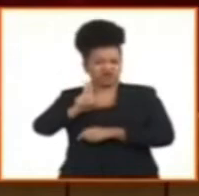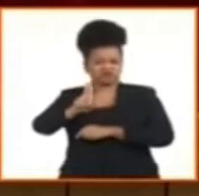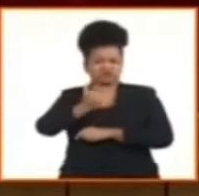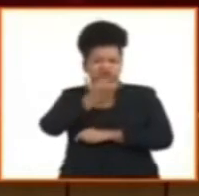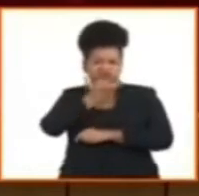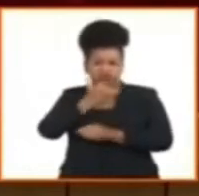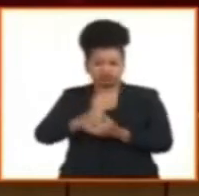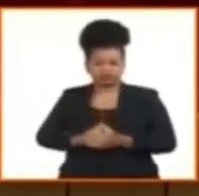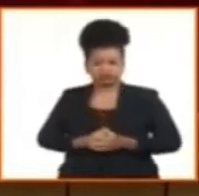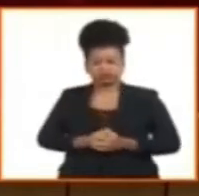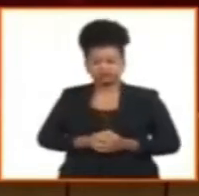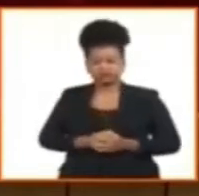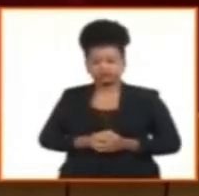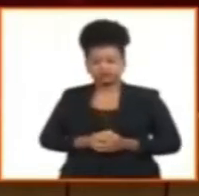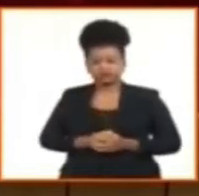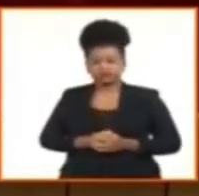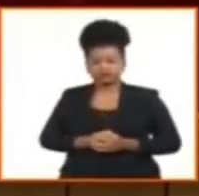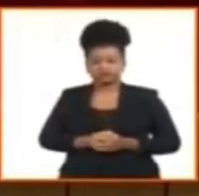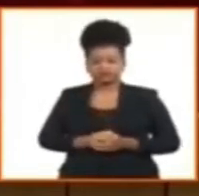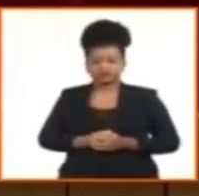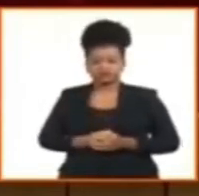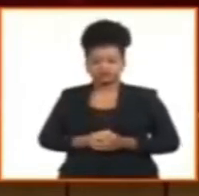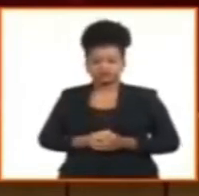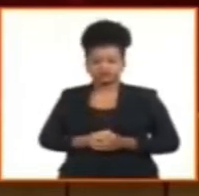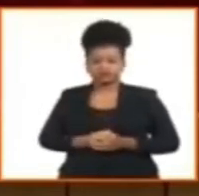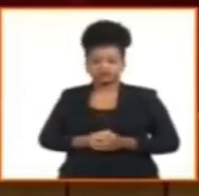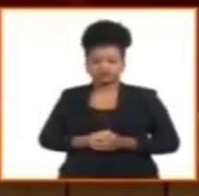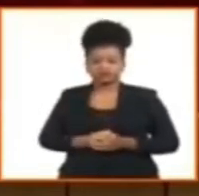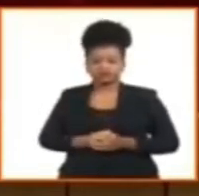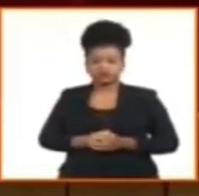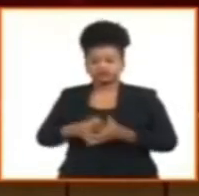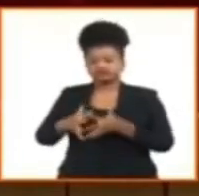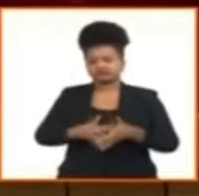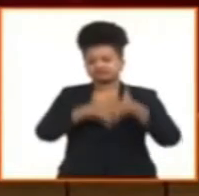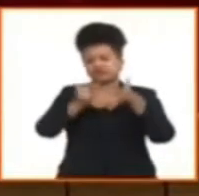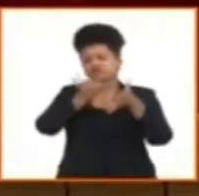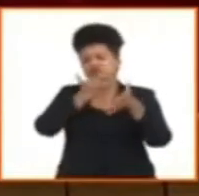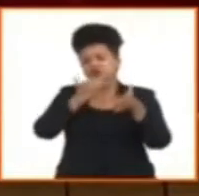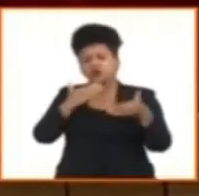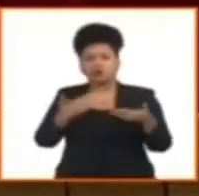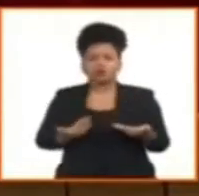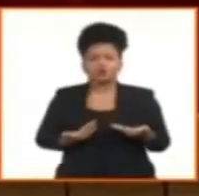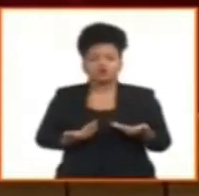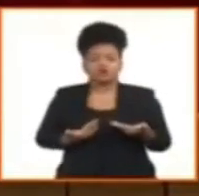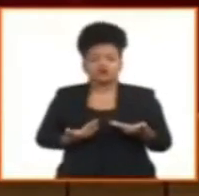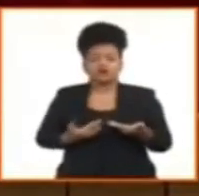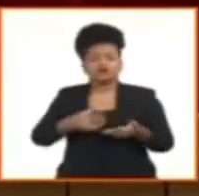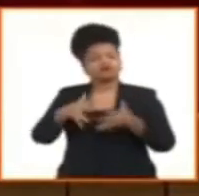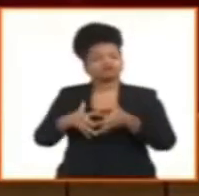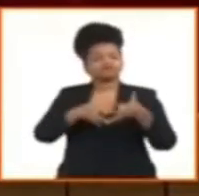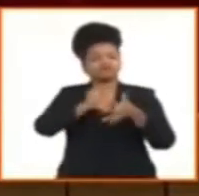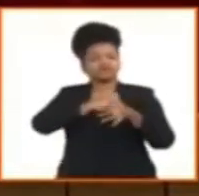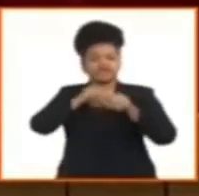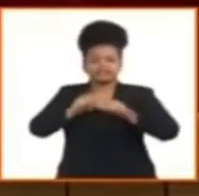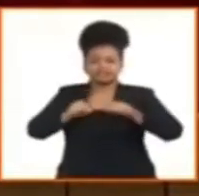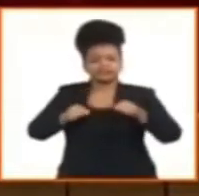La agresividad de los Estados Unidos se manifiesta por tratar de imponer los elementos de la guerra no convencional, por el